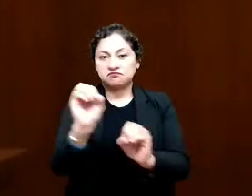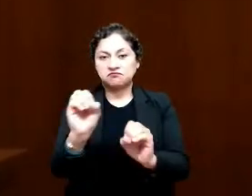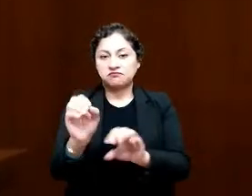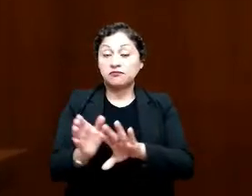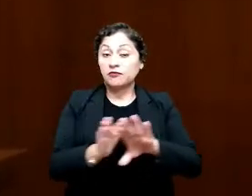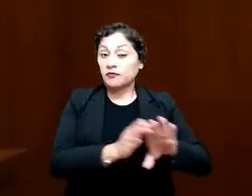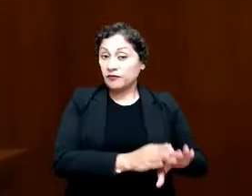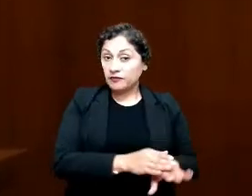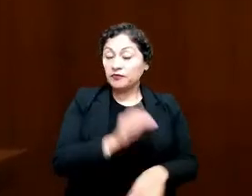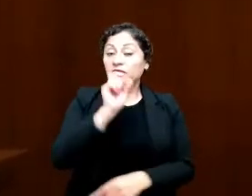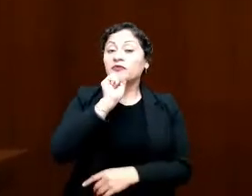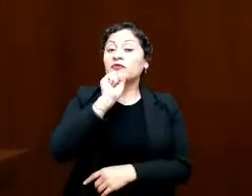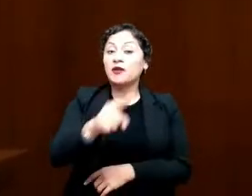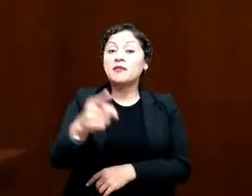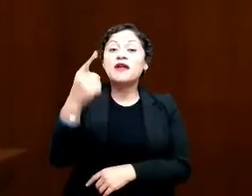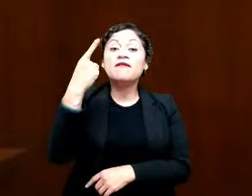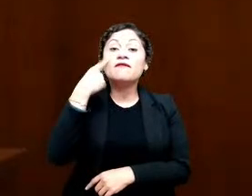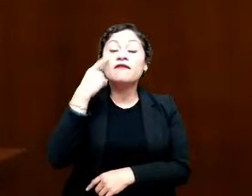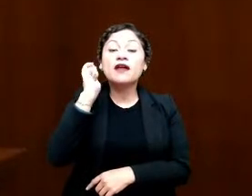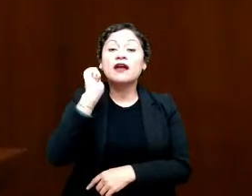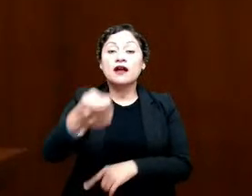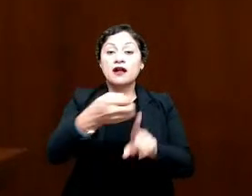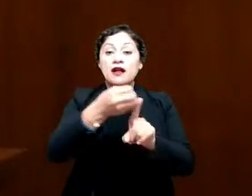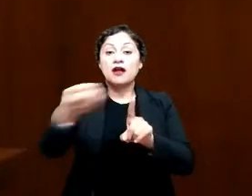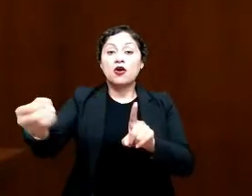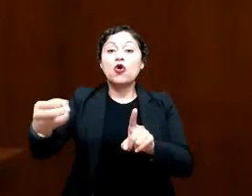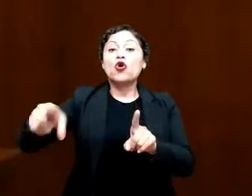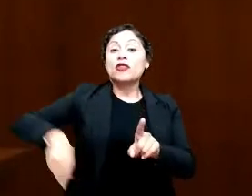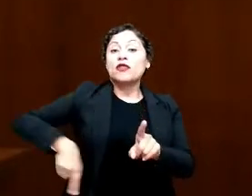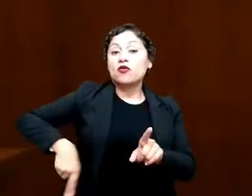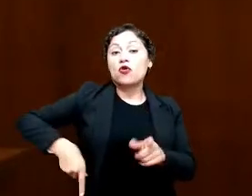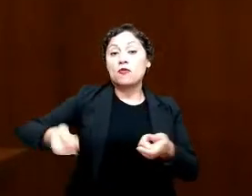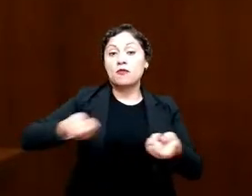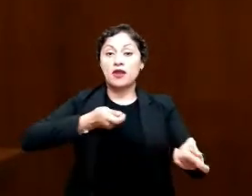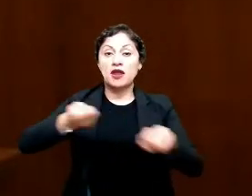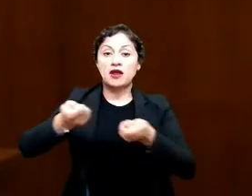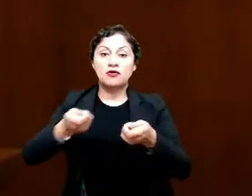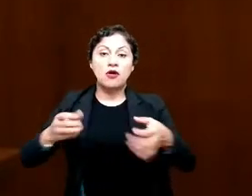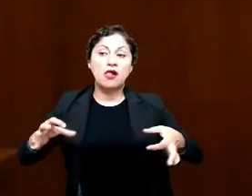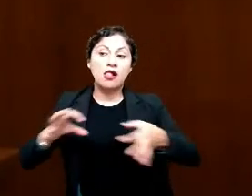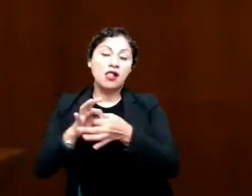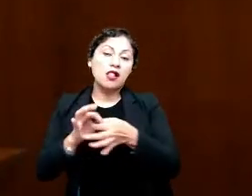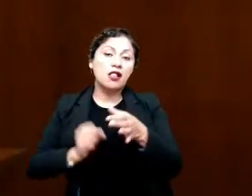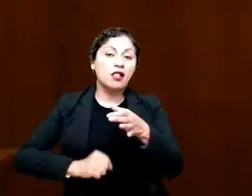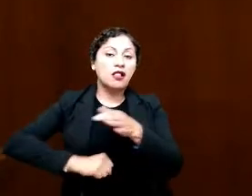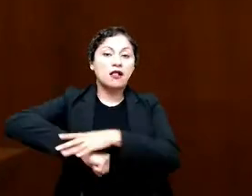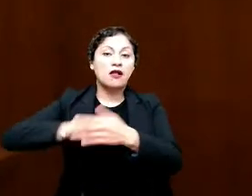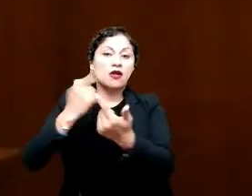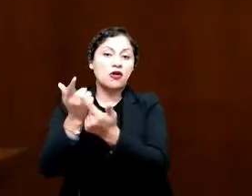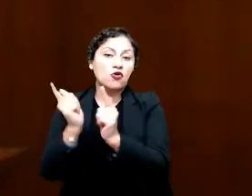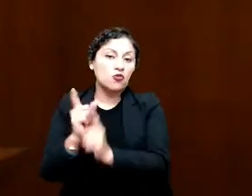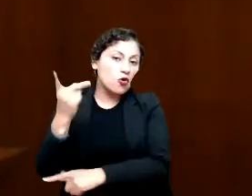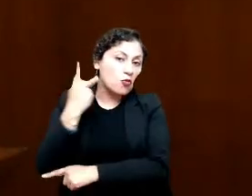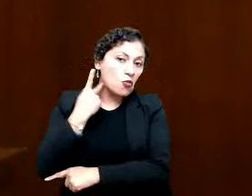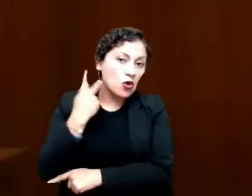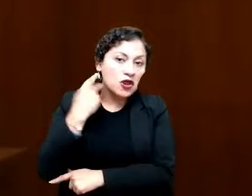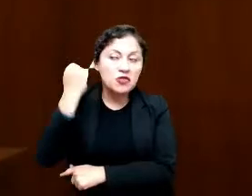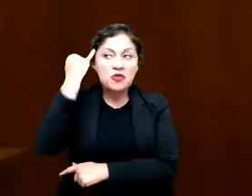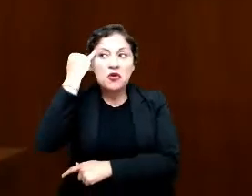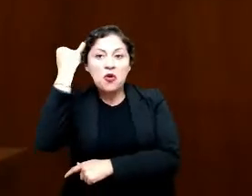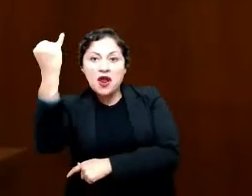la gobernabilidad no se resuelve con coaliciones partidarias, sin sustento doctrinario y